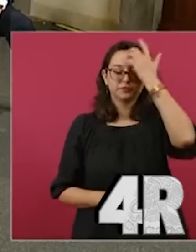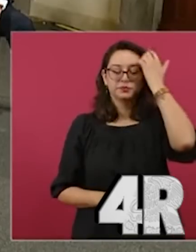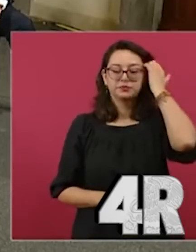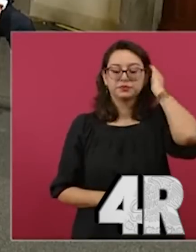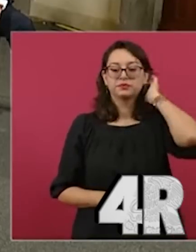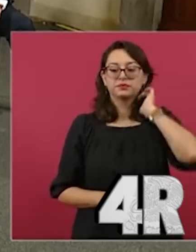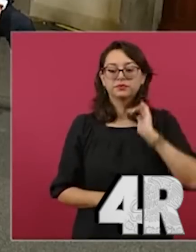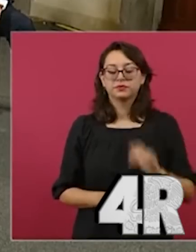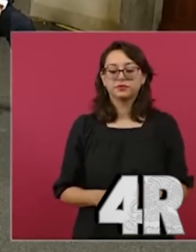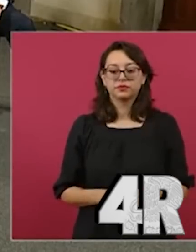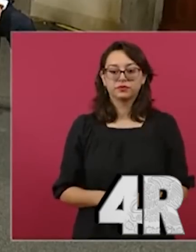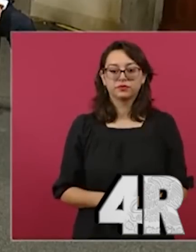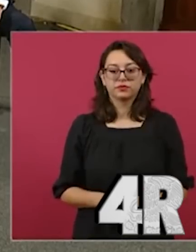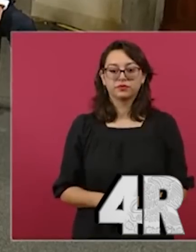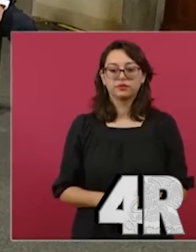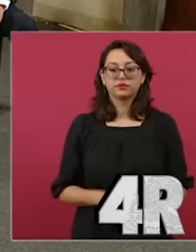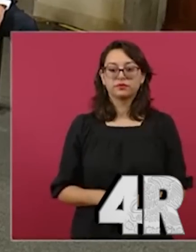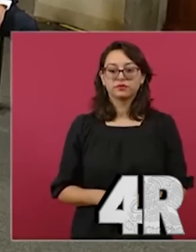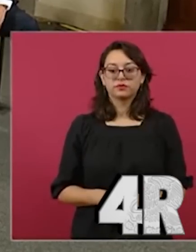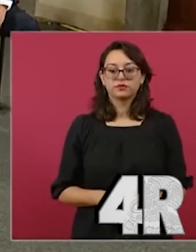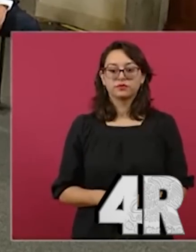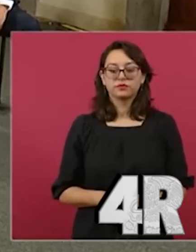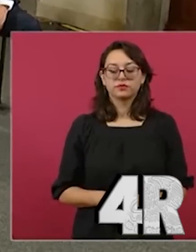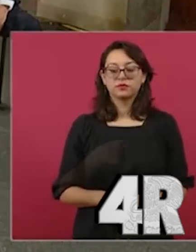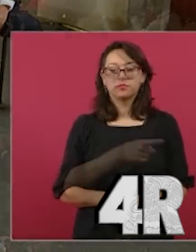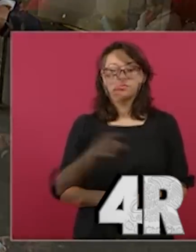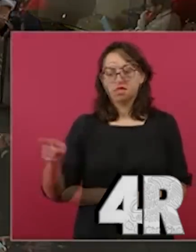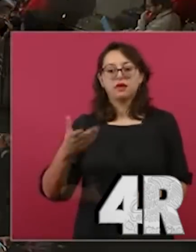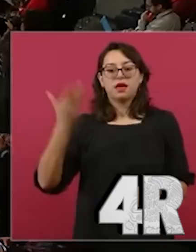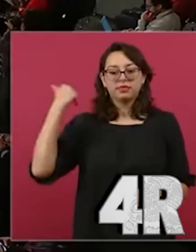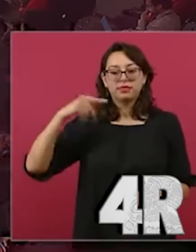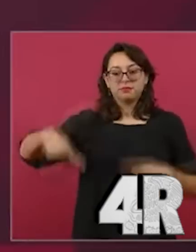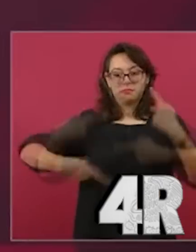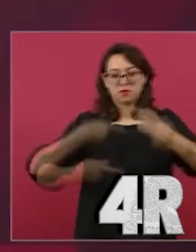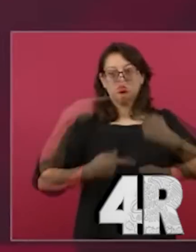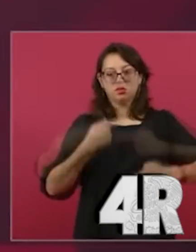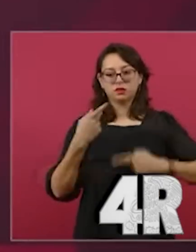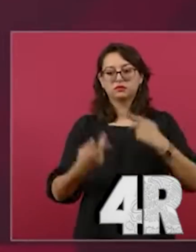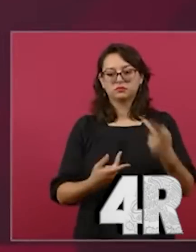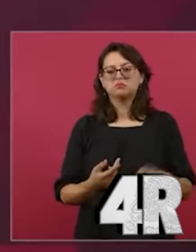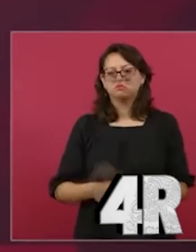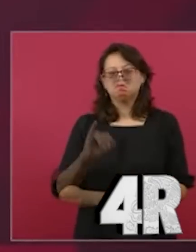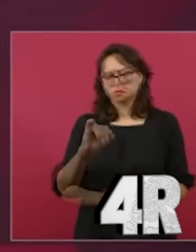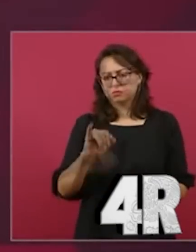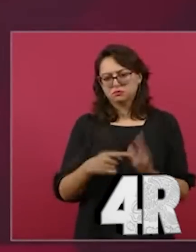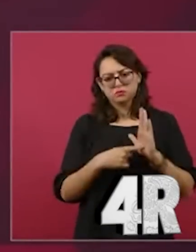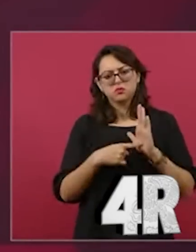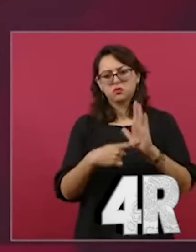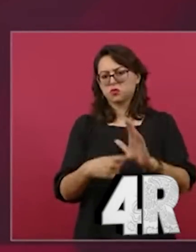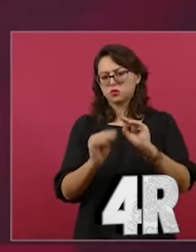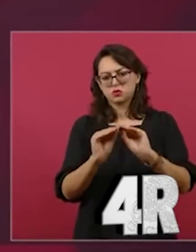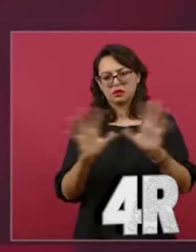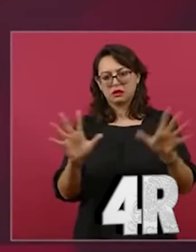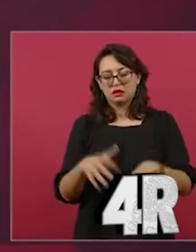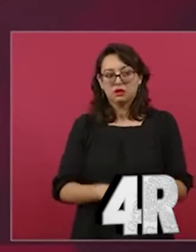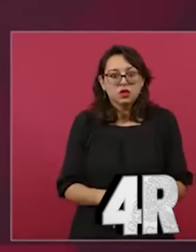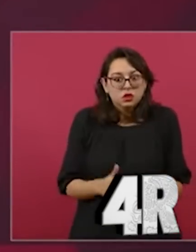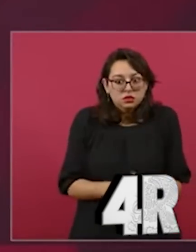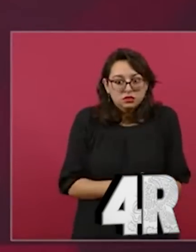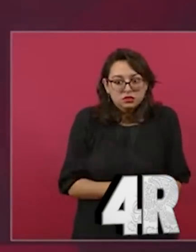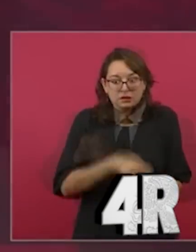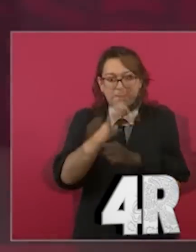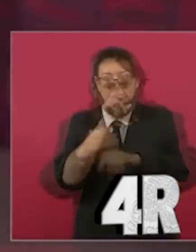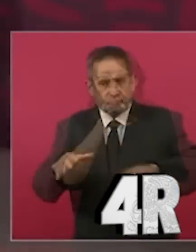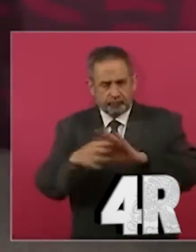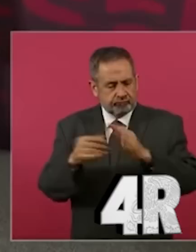y teníamos este compromiso de darlo a conocer porque no vamos a ocultar nada la vida pública tiene que ser cada vez